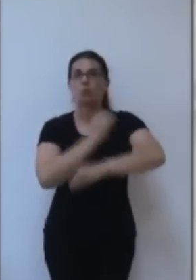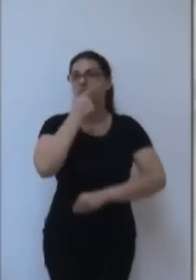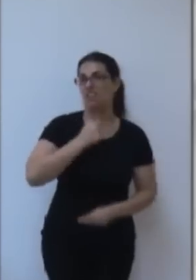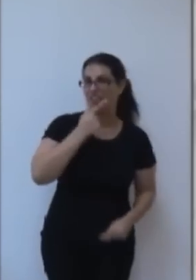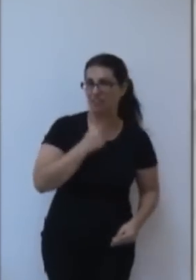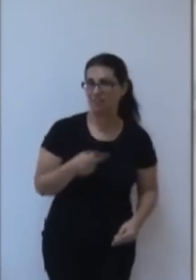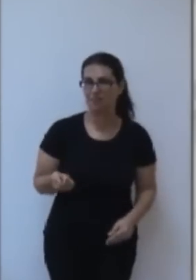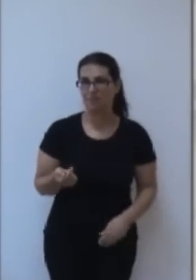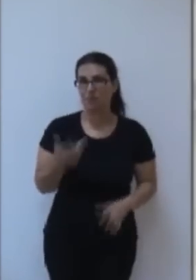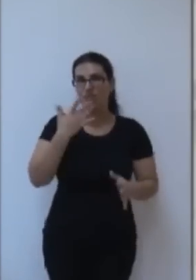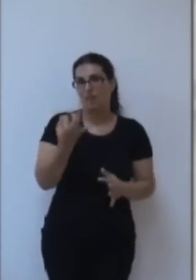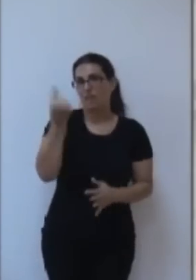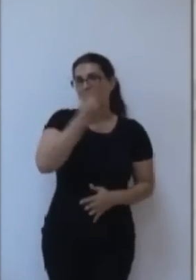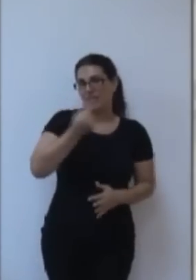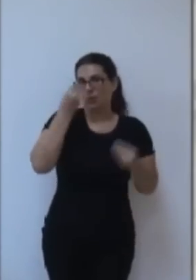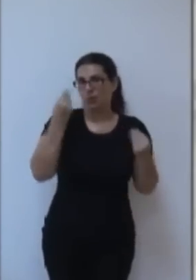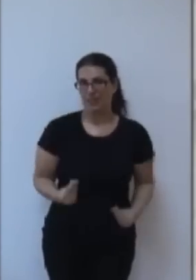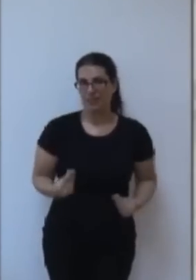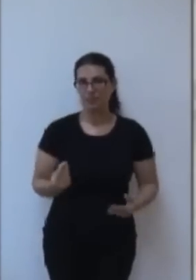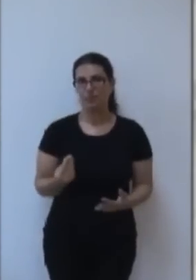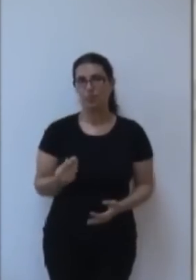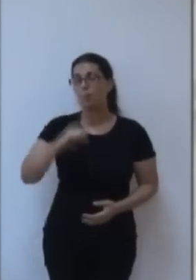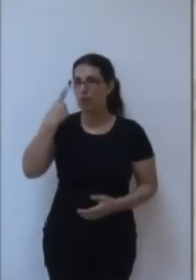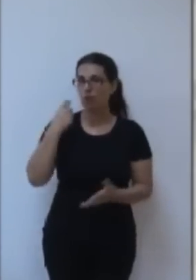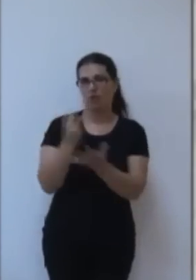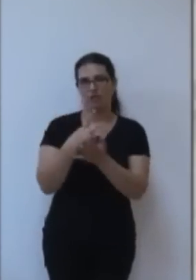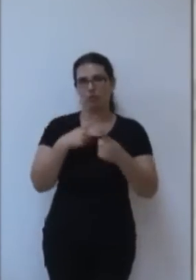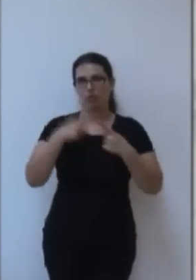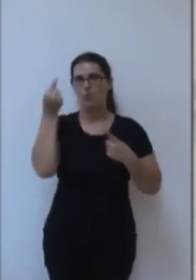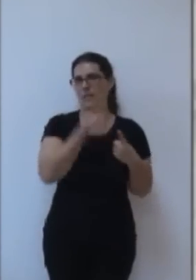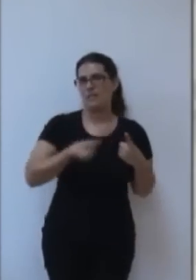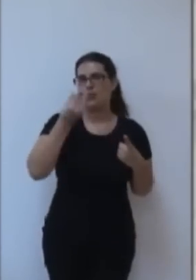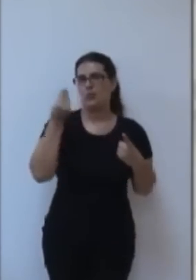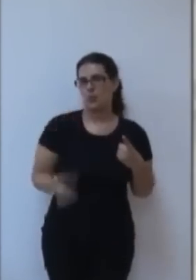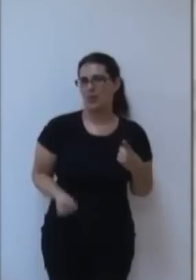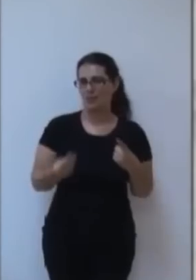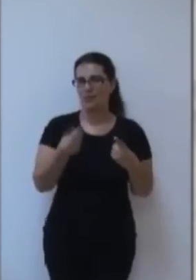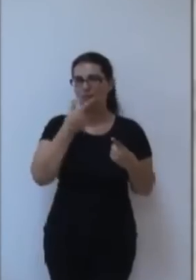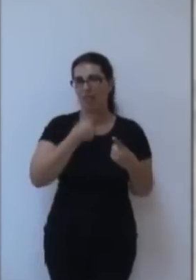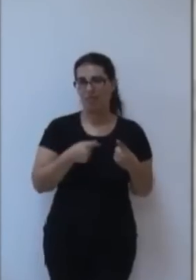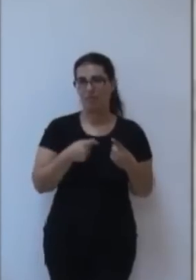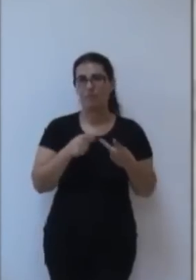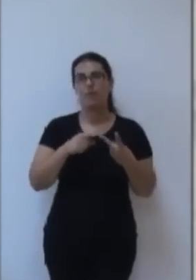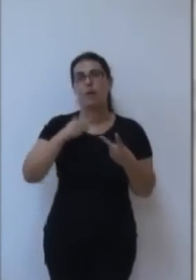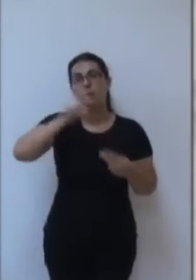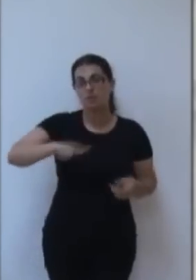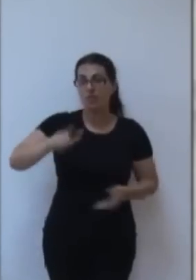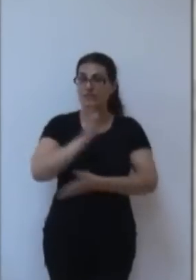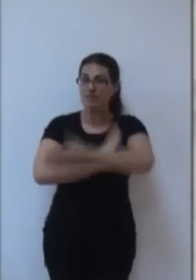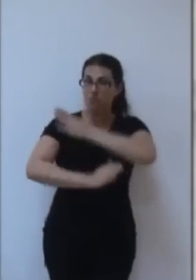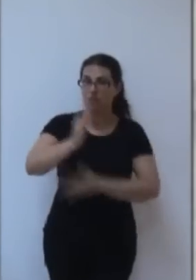¿no? Entonces, por un lado está ese reto del diseño. Las personas con discapacidad han solido